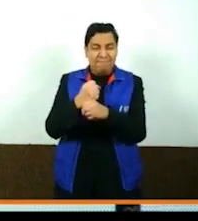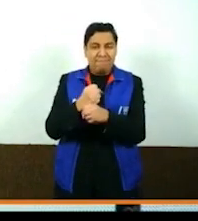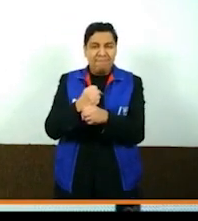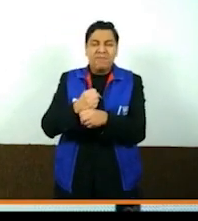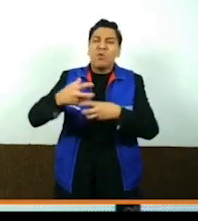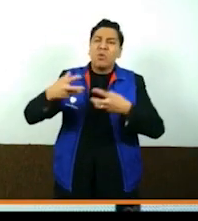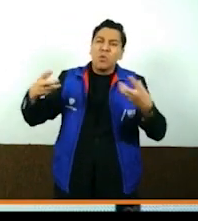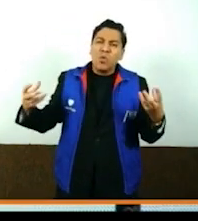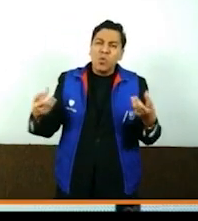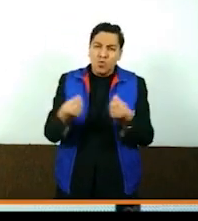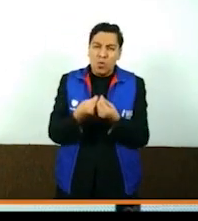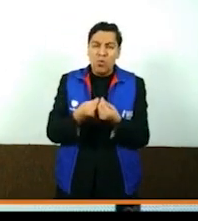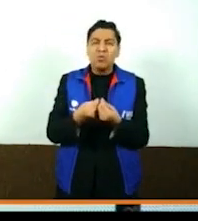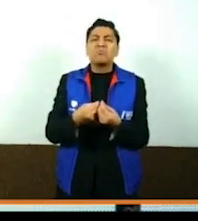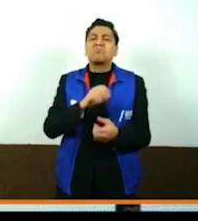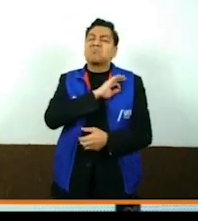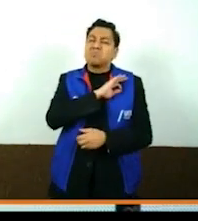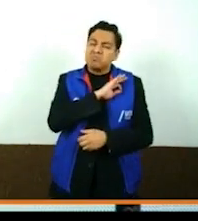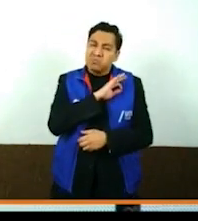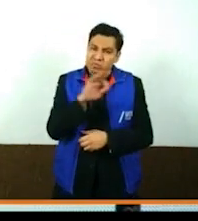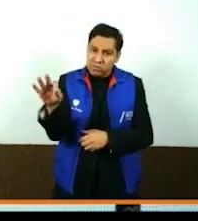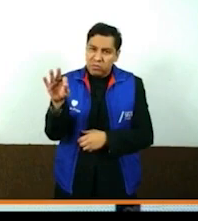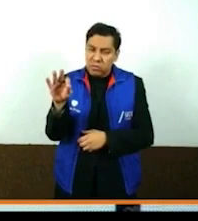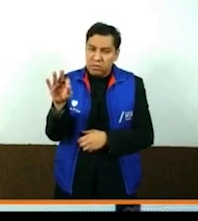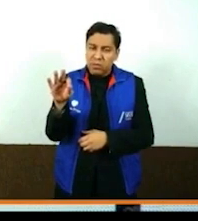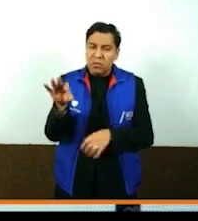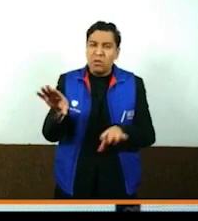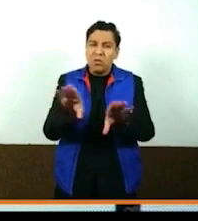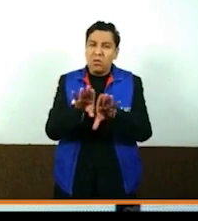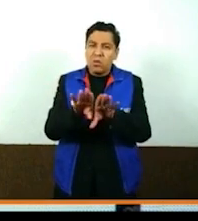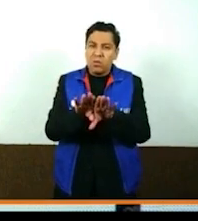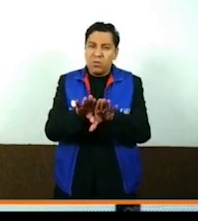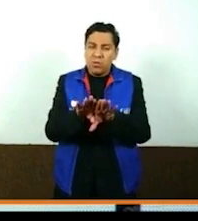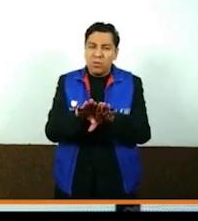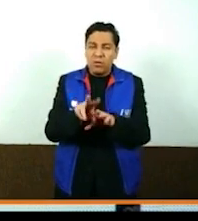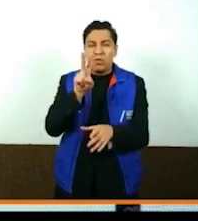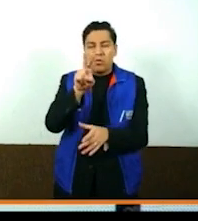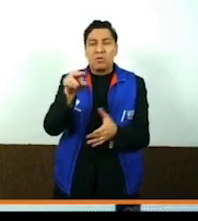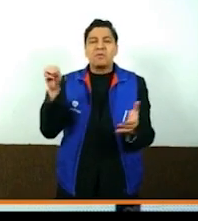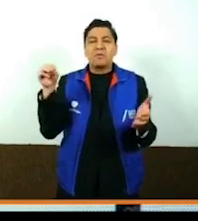han ido haciendo posible también de alguna forma para las